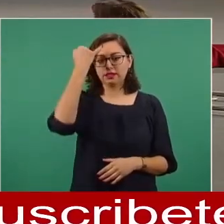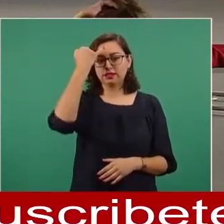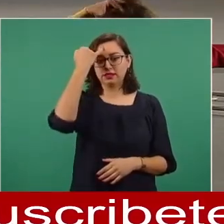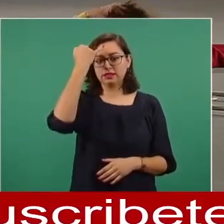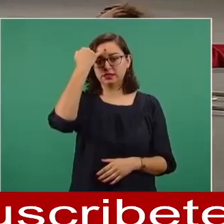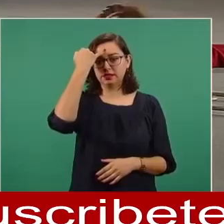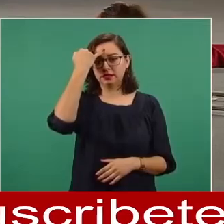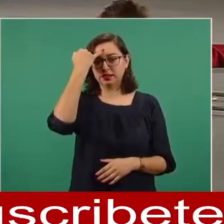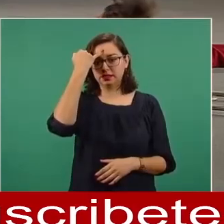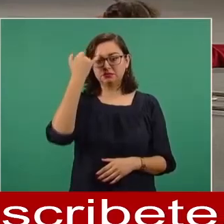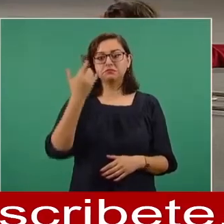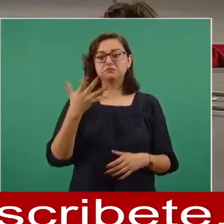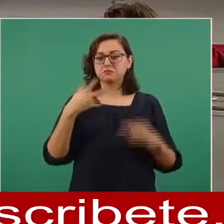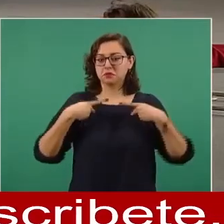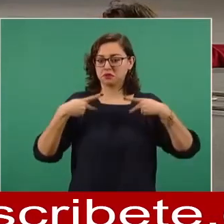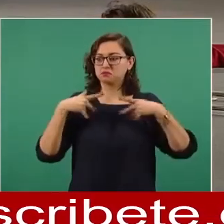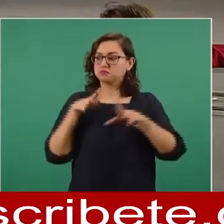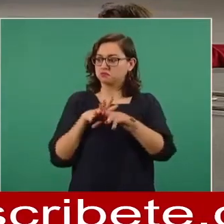63.